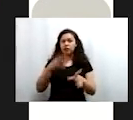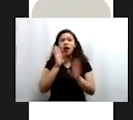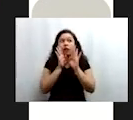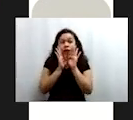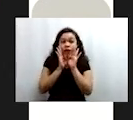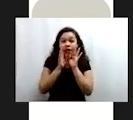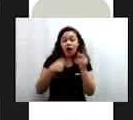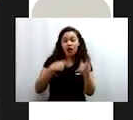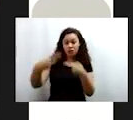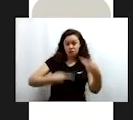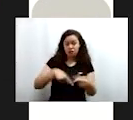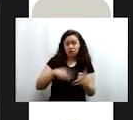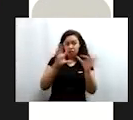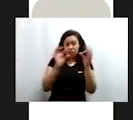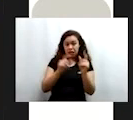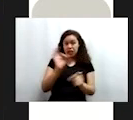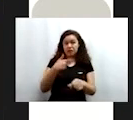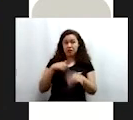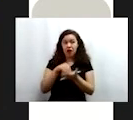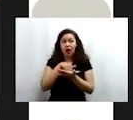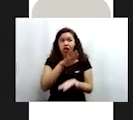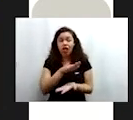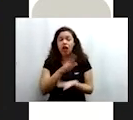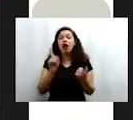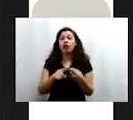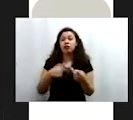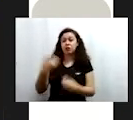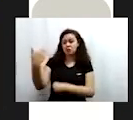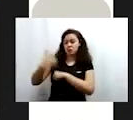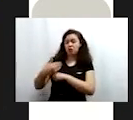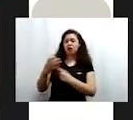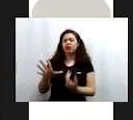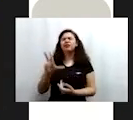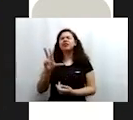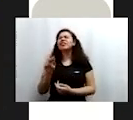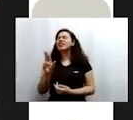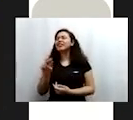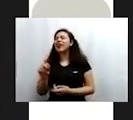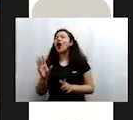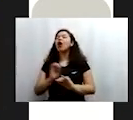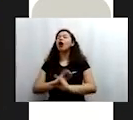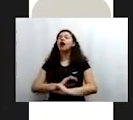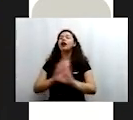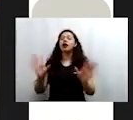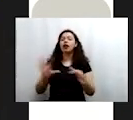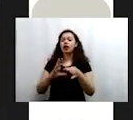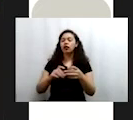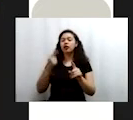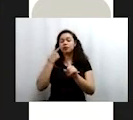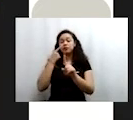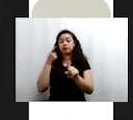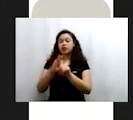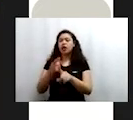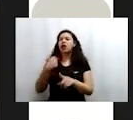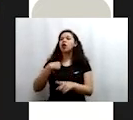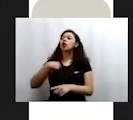haciendo preguntas de esta, tal vez me van a correr, tal vez me van a sancionar, pero no es más que dejar bien clarito el objetivo. Estamos